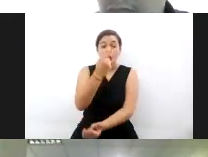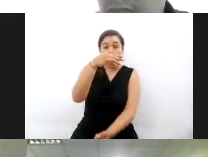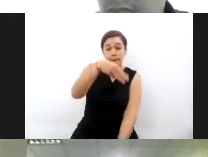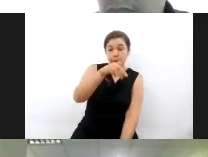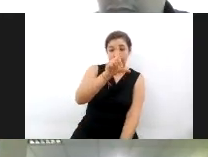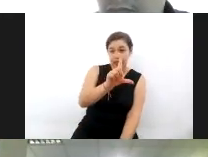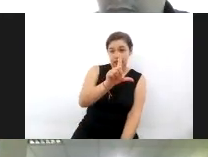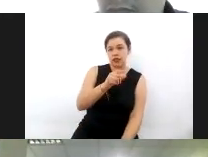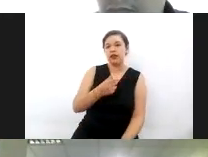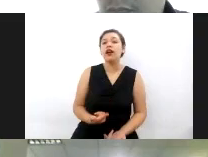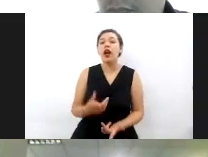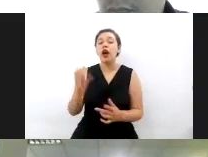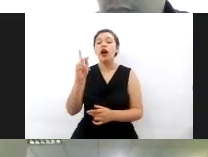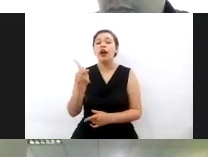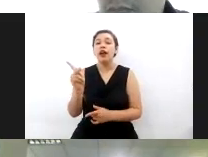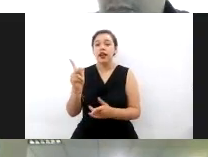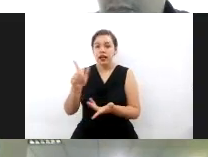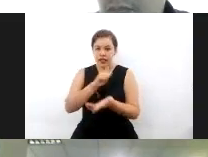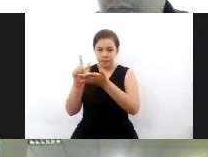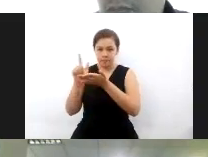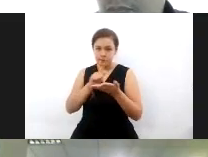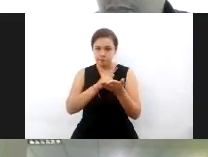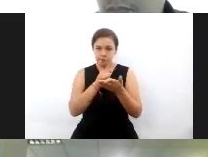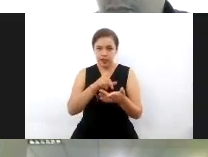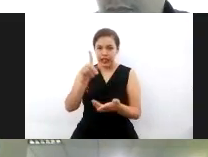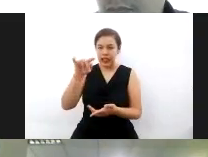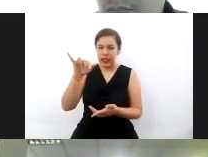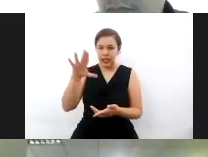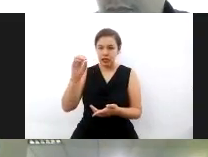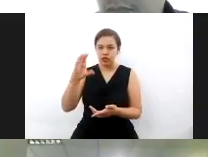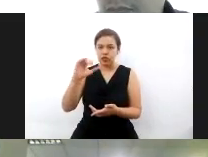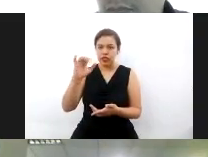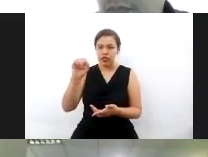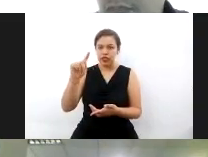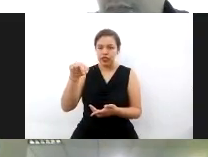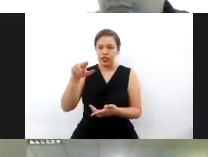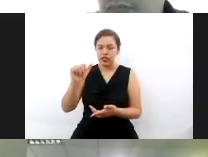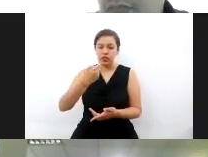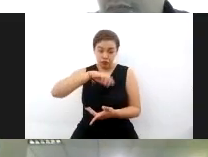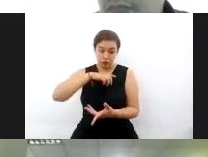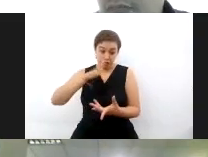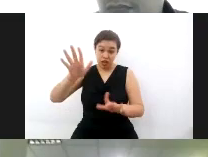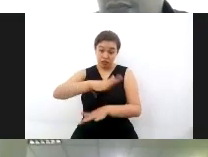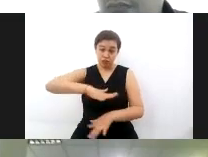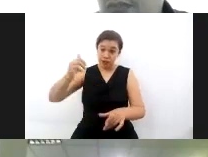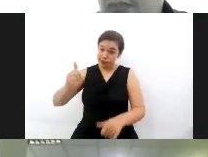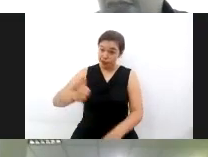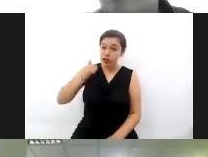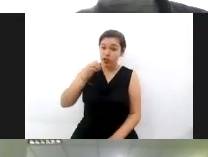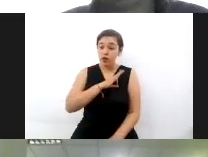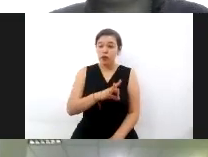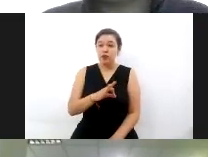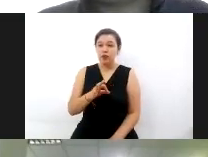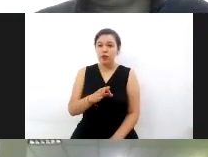Dentro de la limpieza les mencionábamos que es una parte muy importante, un área de oportunidad que nosotros podemos aprovechar. La limpieza de tinacos